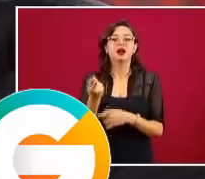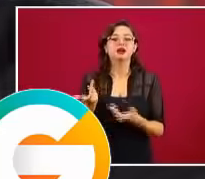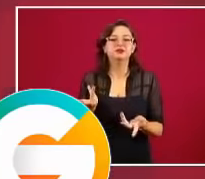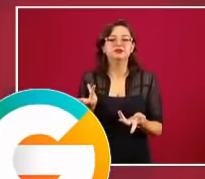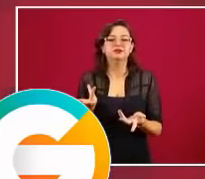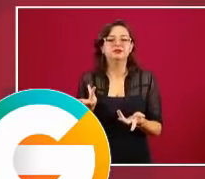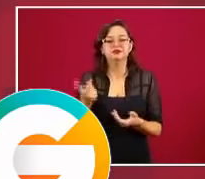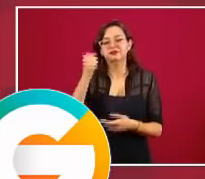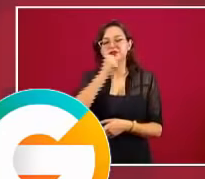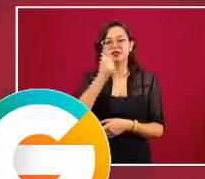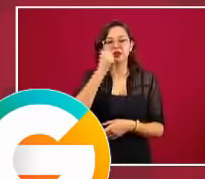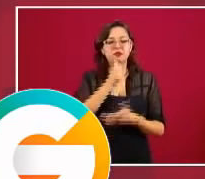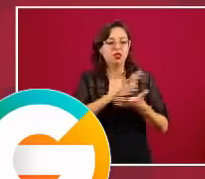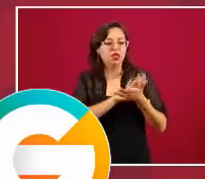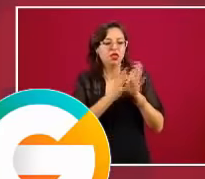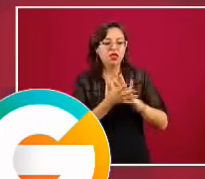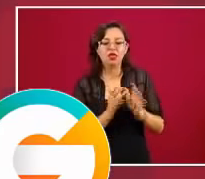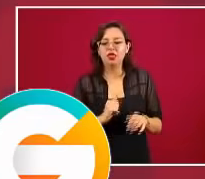con influyentismo